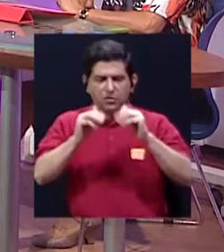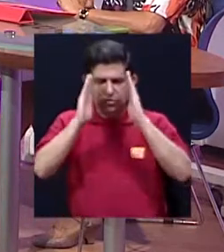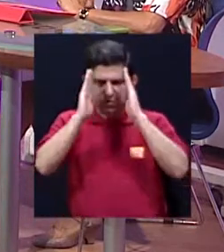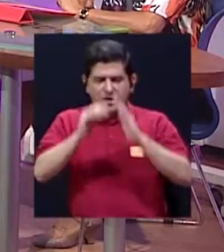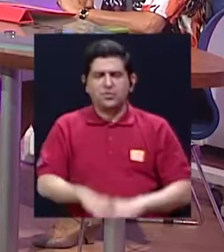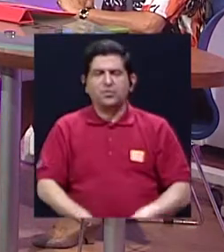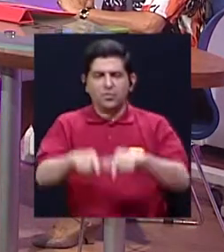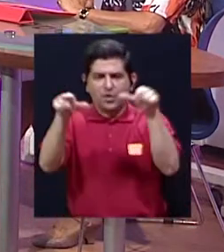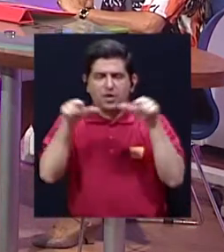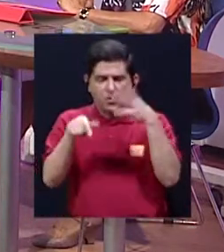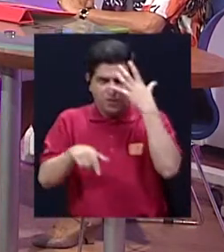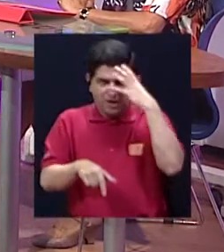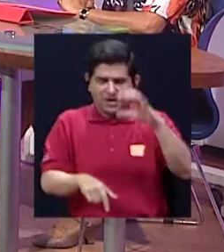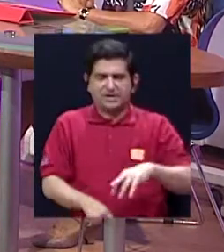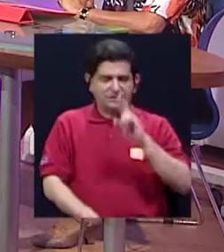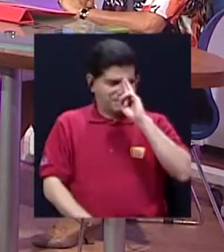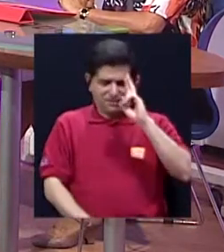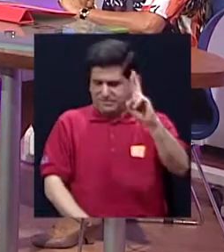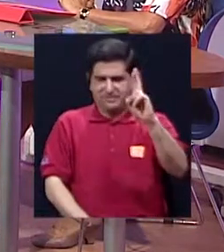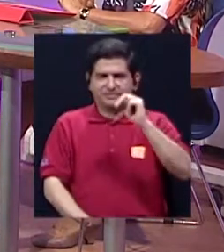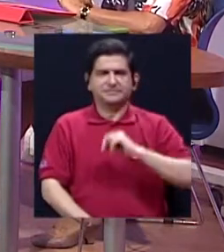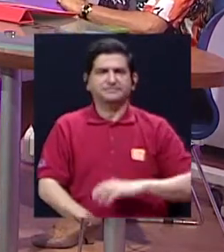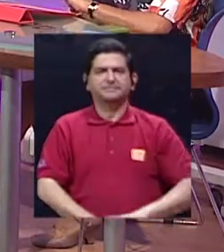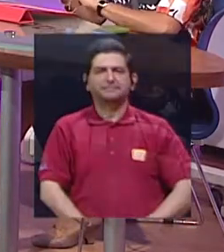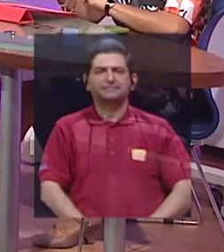por nuestra página de Facebook Irreverencias.